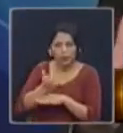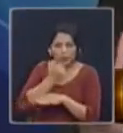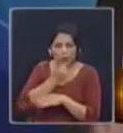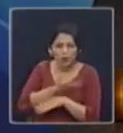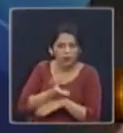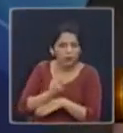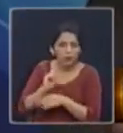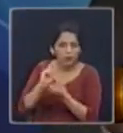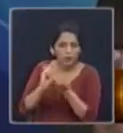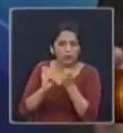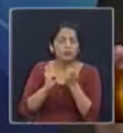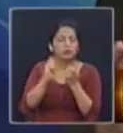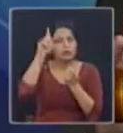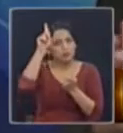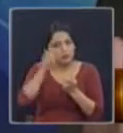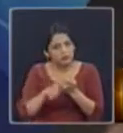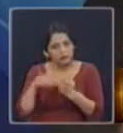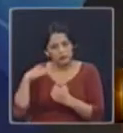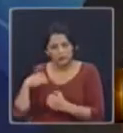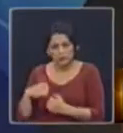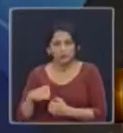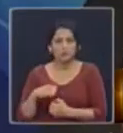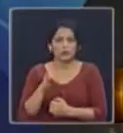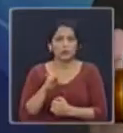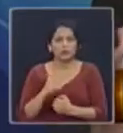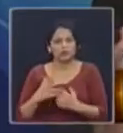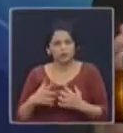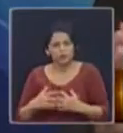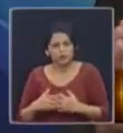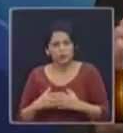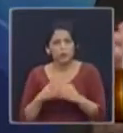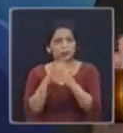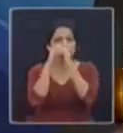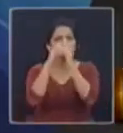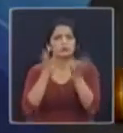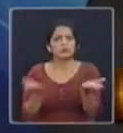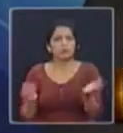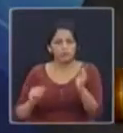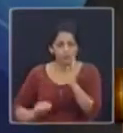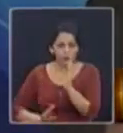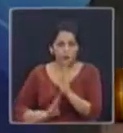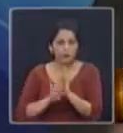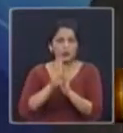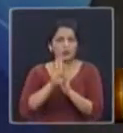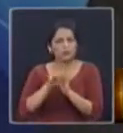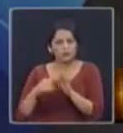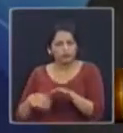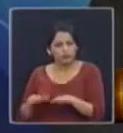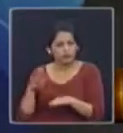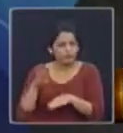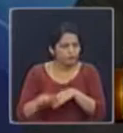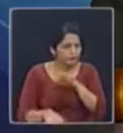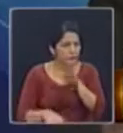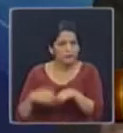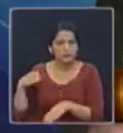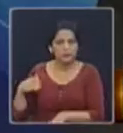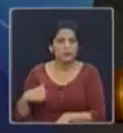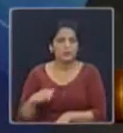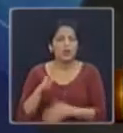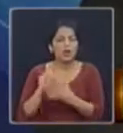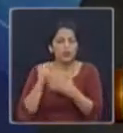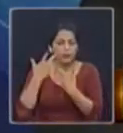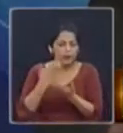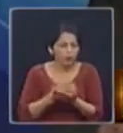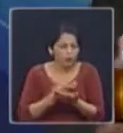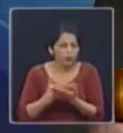El Ecuador tiene que enrumbarse, el Ecuador tiene que salir adelante, el Ecuador tiene que ponerse en marcha, hay que recuperar la economía, hay que